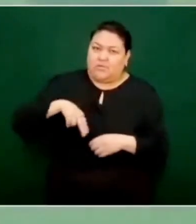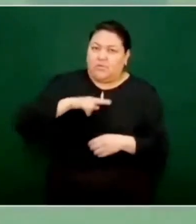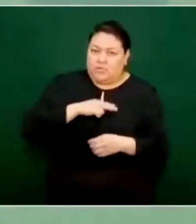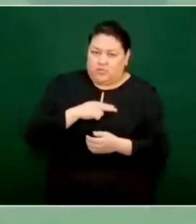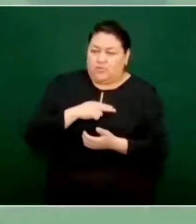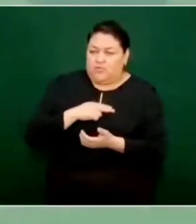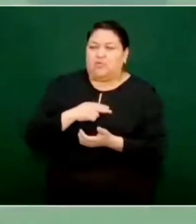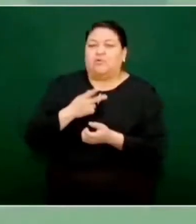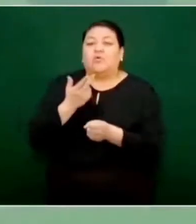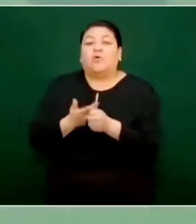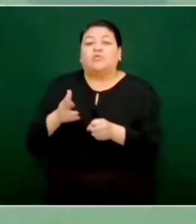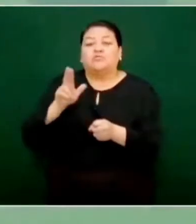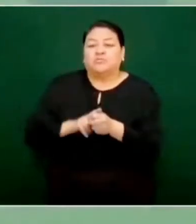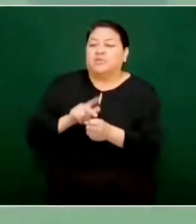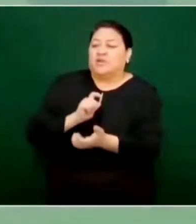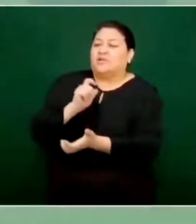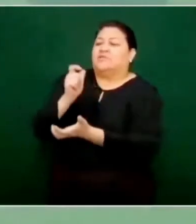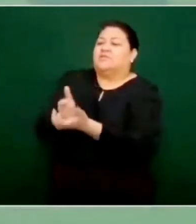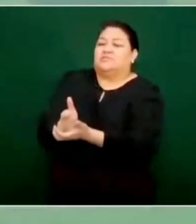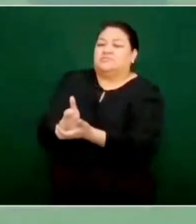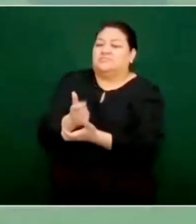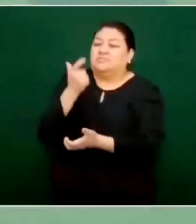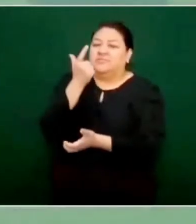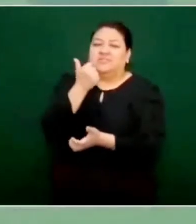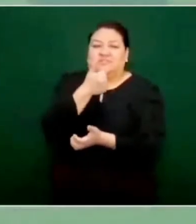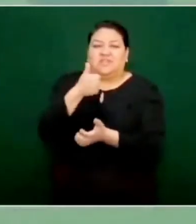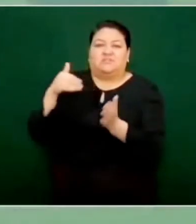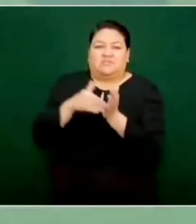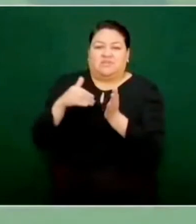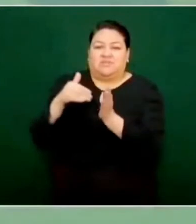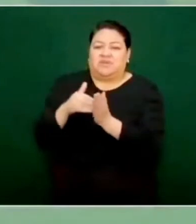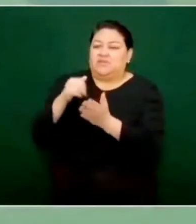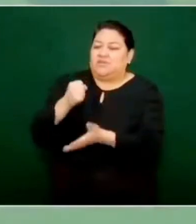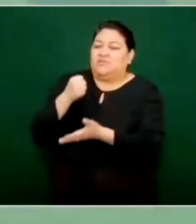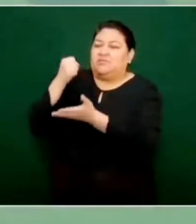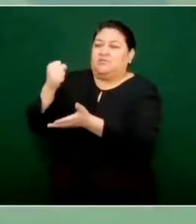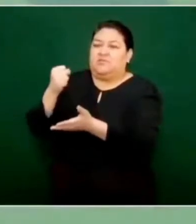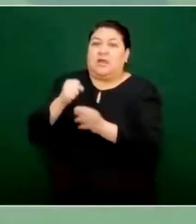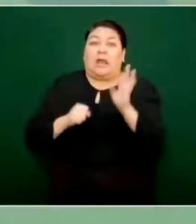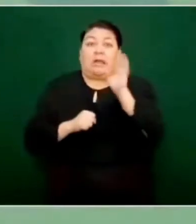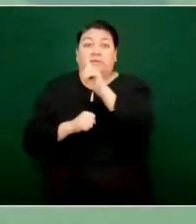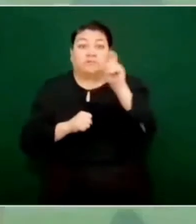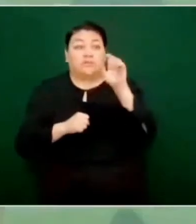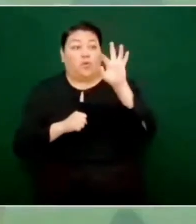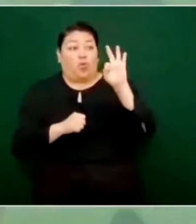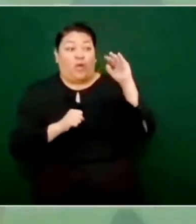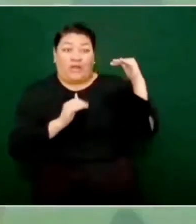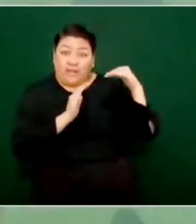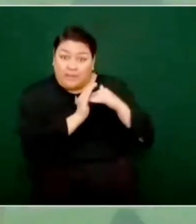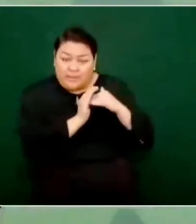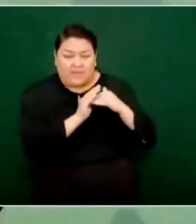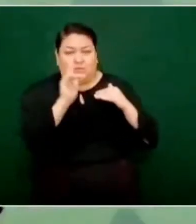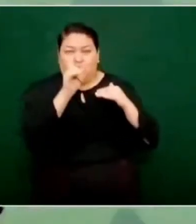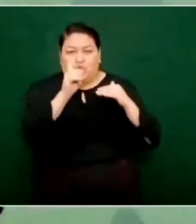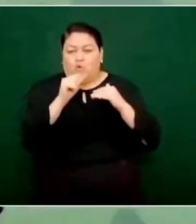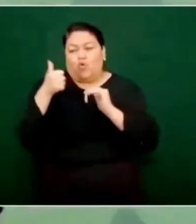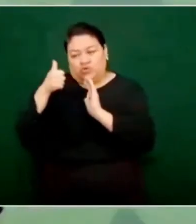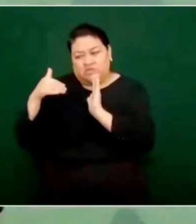los 9 hospitales, vamos a entregar los 6,000 millones y no 140,000 millones.